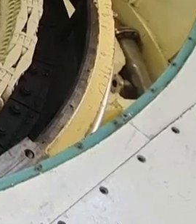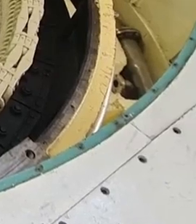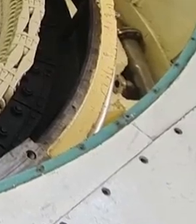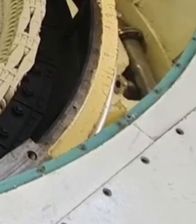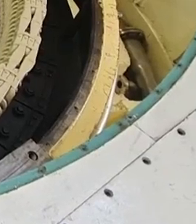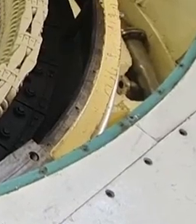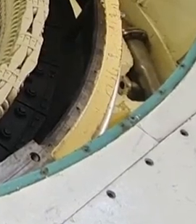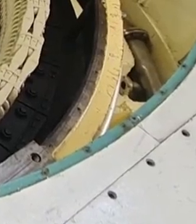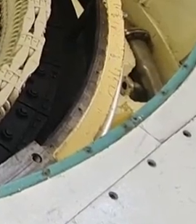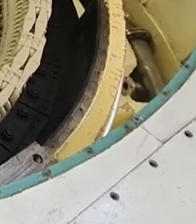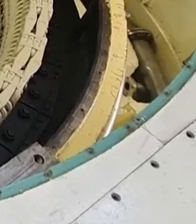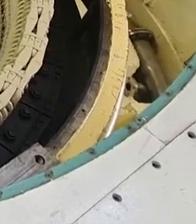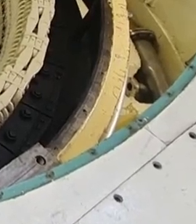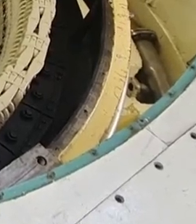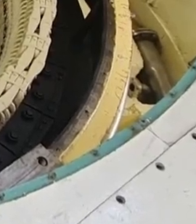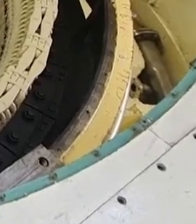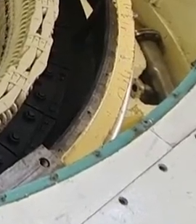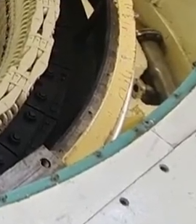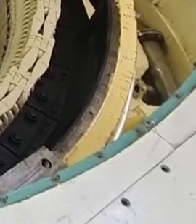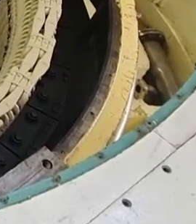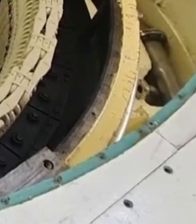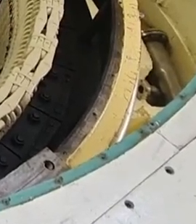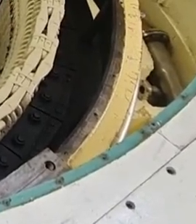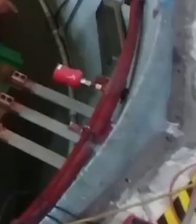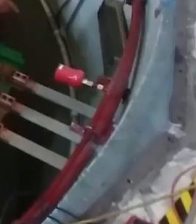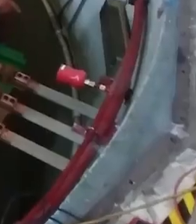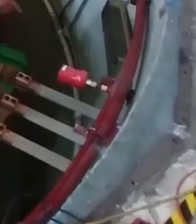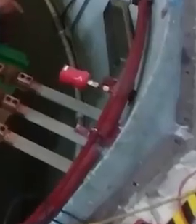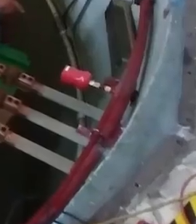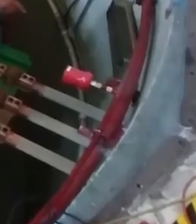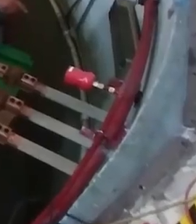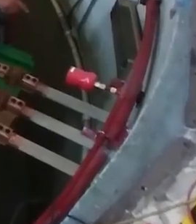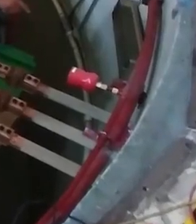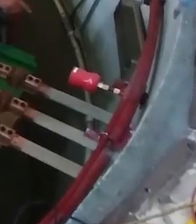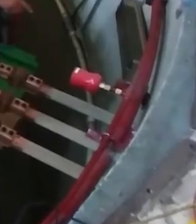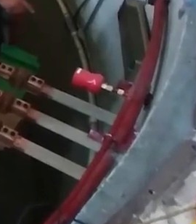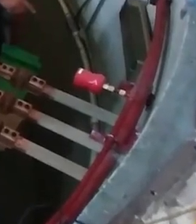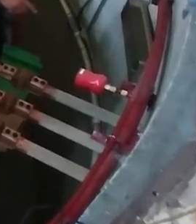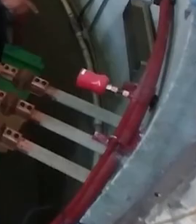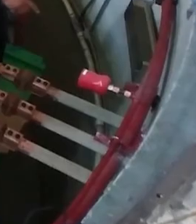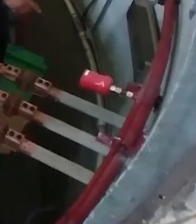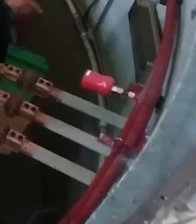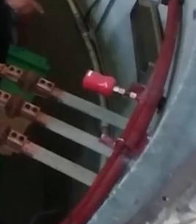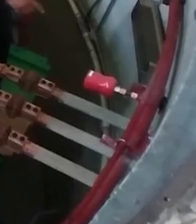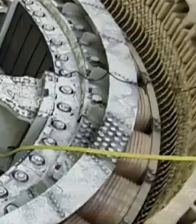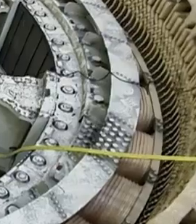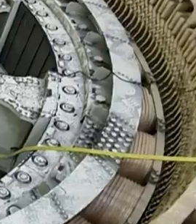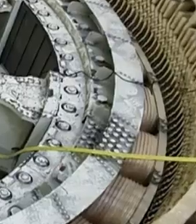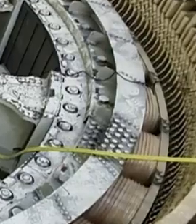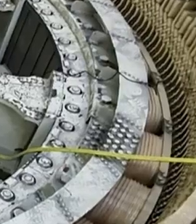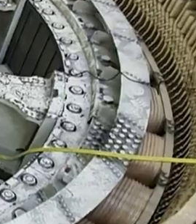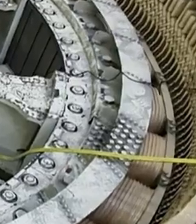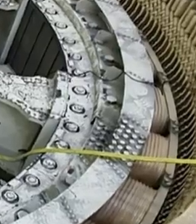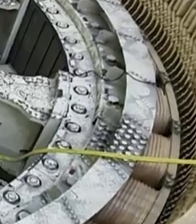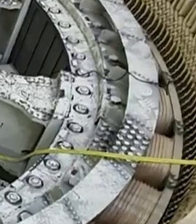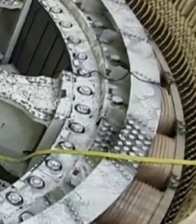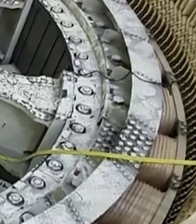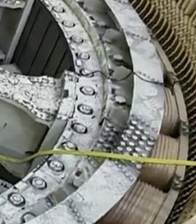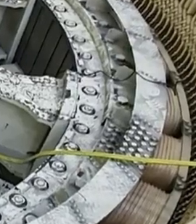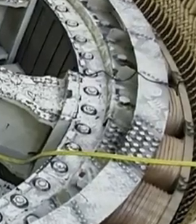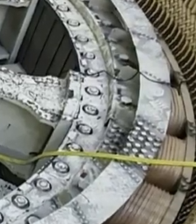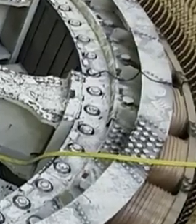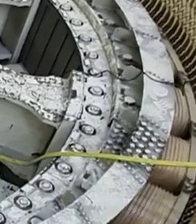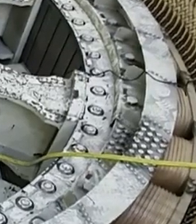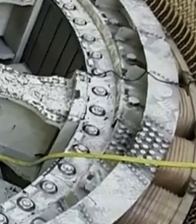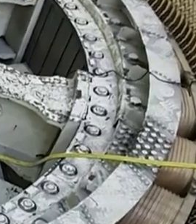Sanalona, finalizada y en operación. Umaya, finalizada y en operación. Novillo,